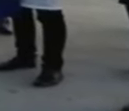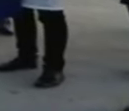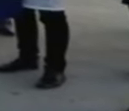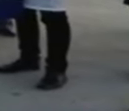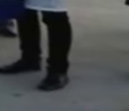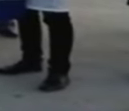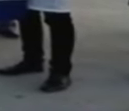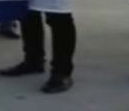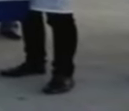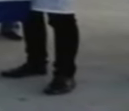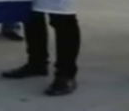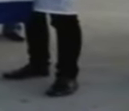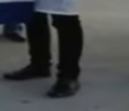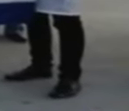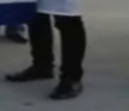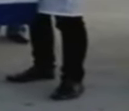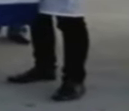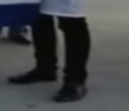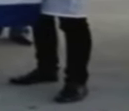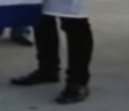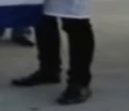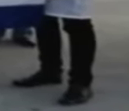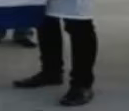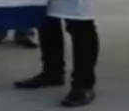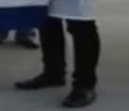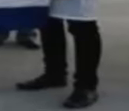t desde cero